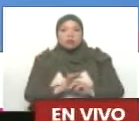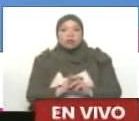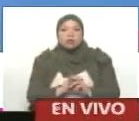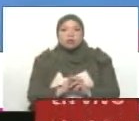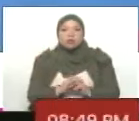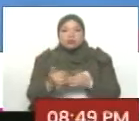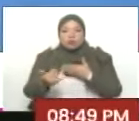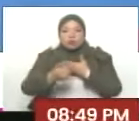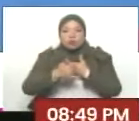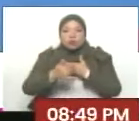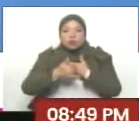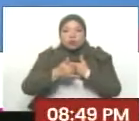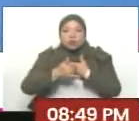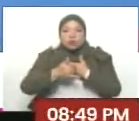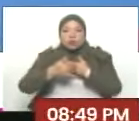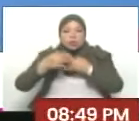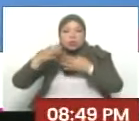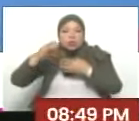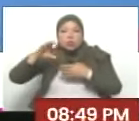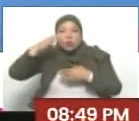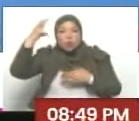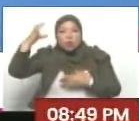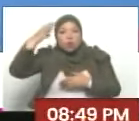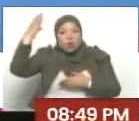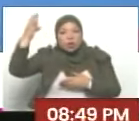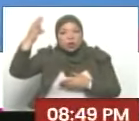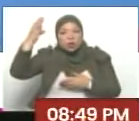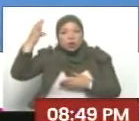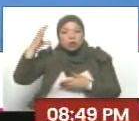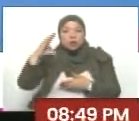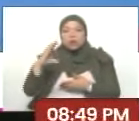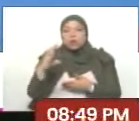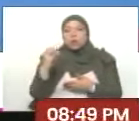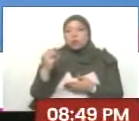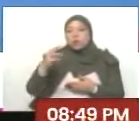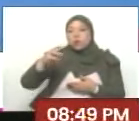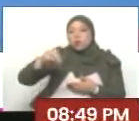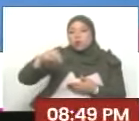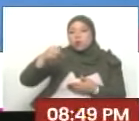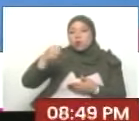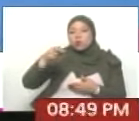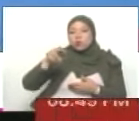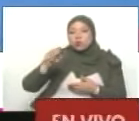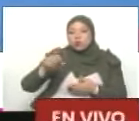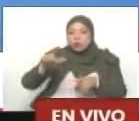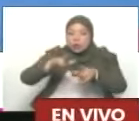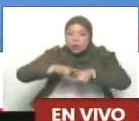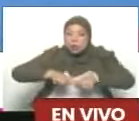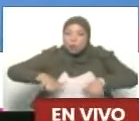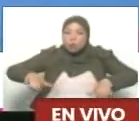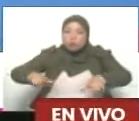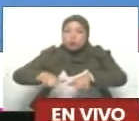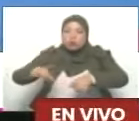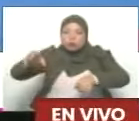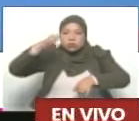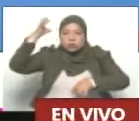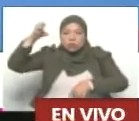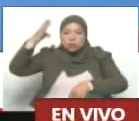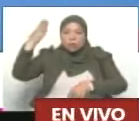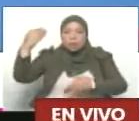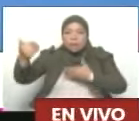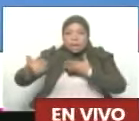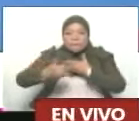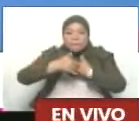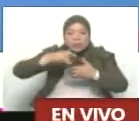Con el ataque al consulado, un consulado. O sea, no fue que lo asaltó como hizo Ecuador, es que lo